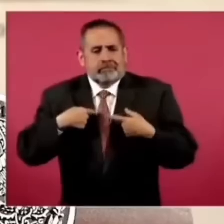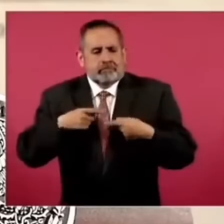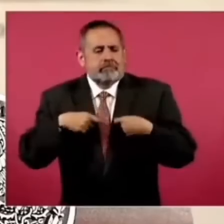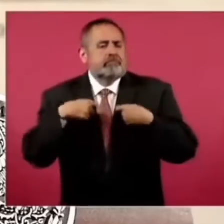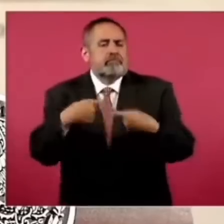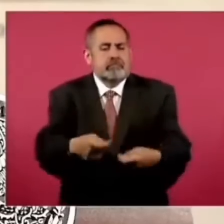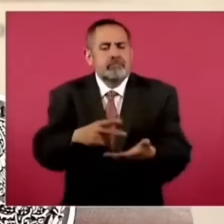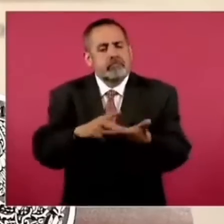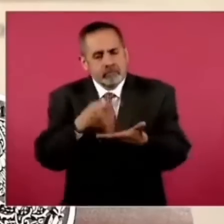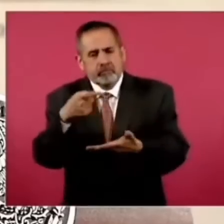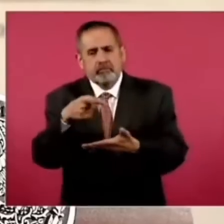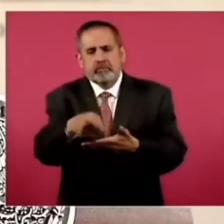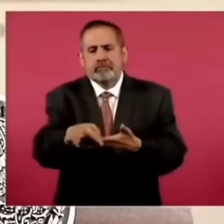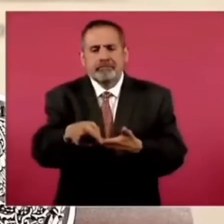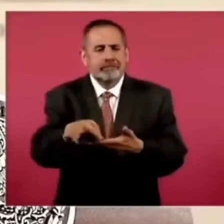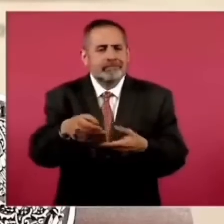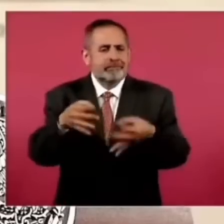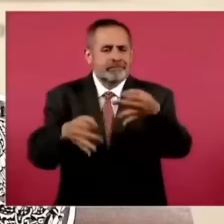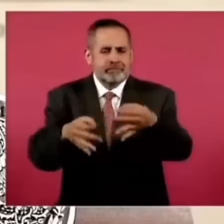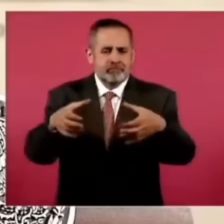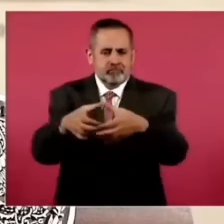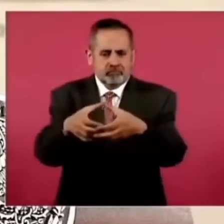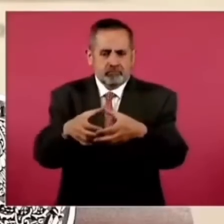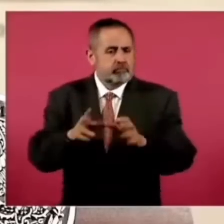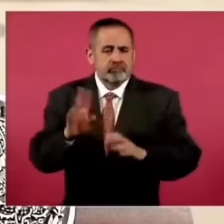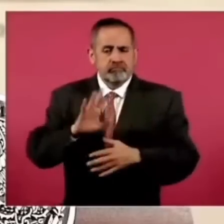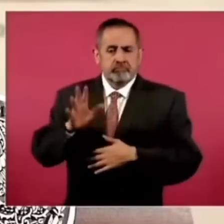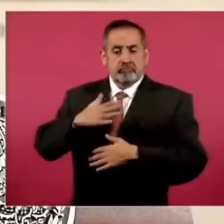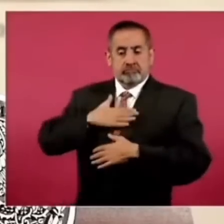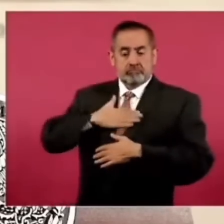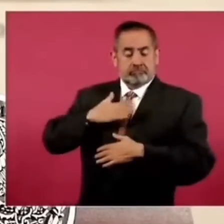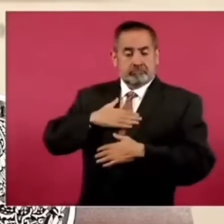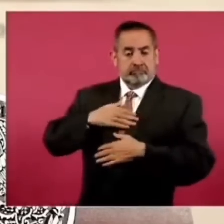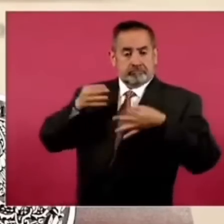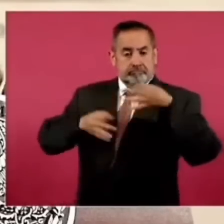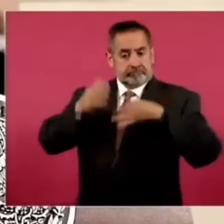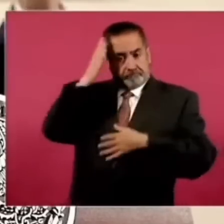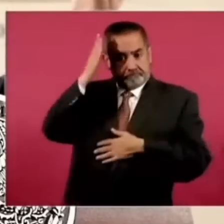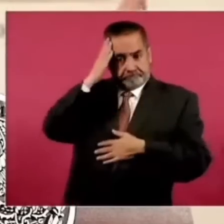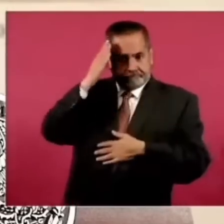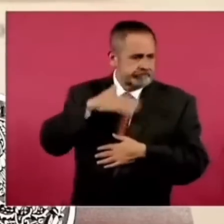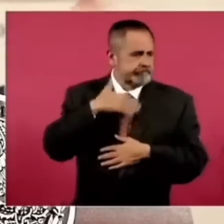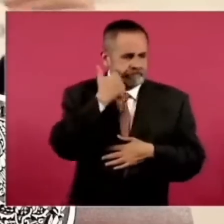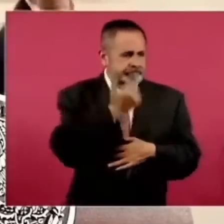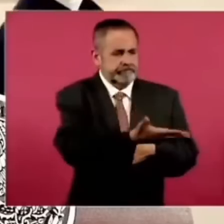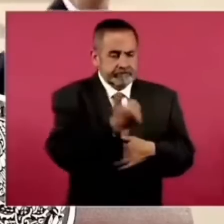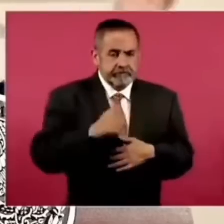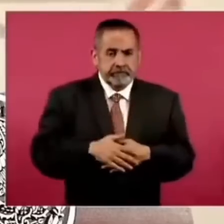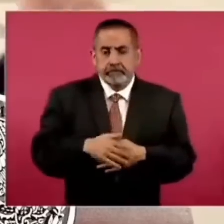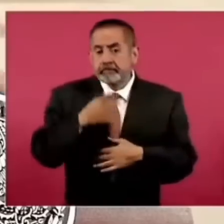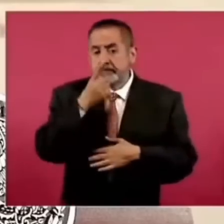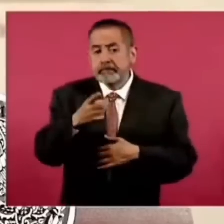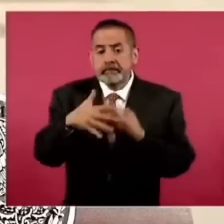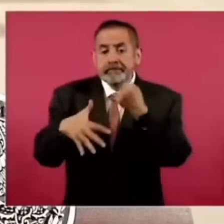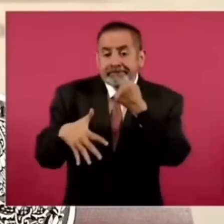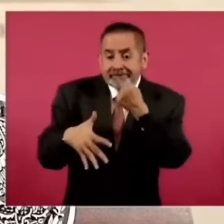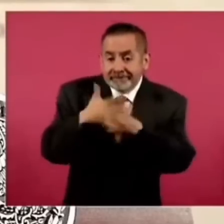colegiado, pero lo solicita y está obligado por ley en 15